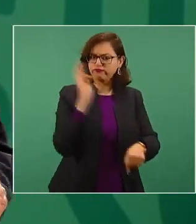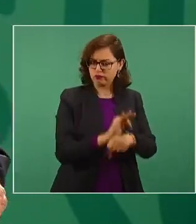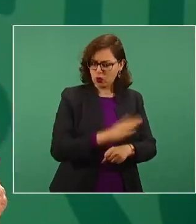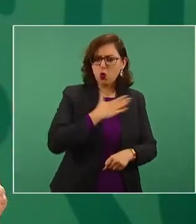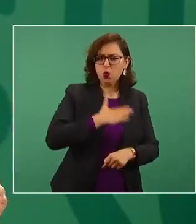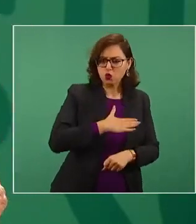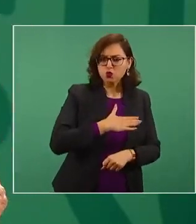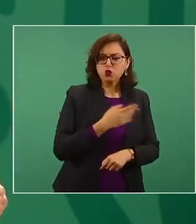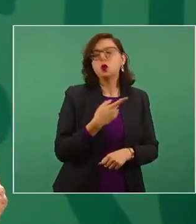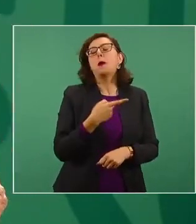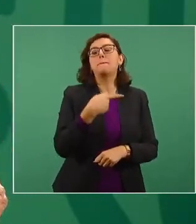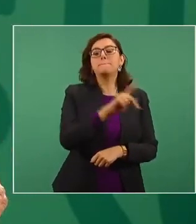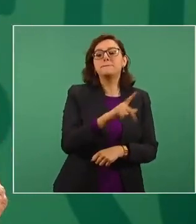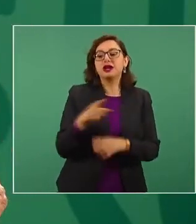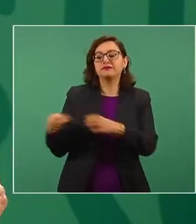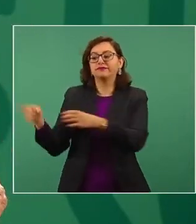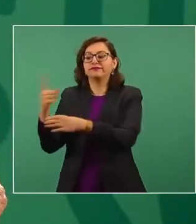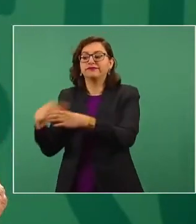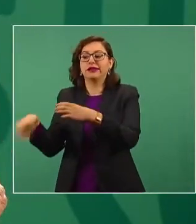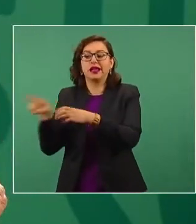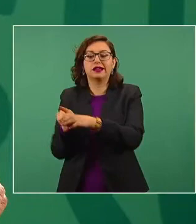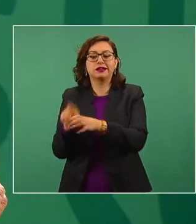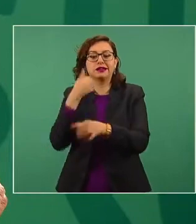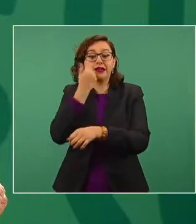lo quieren cooptar